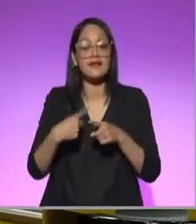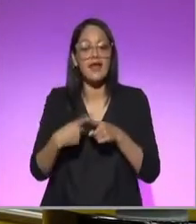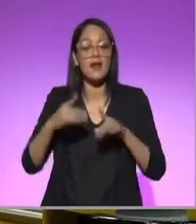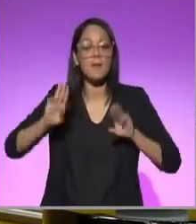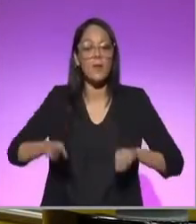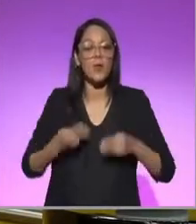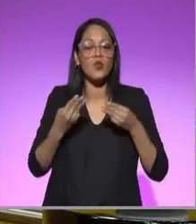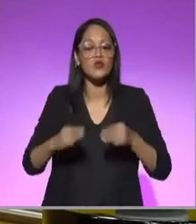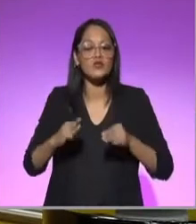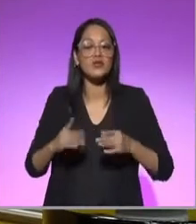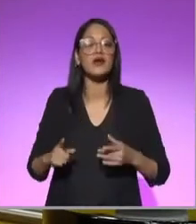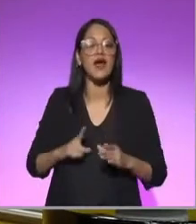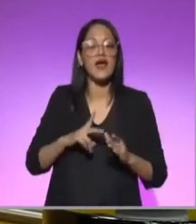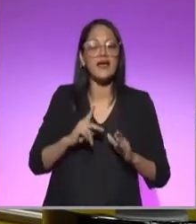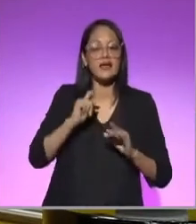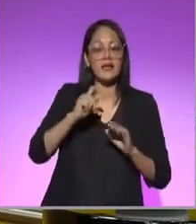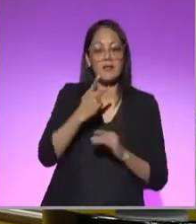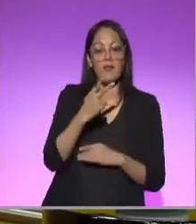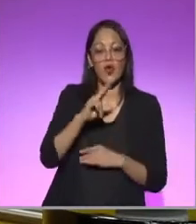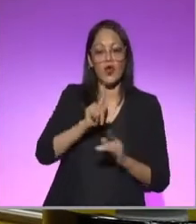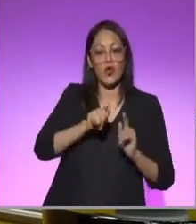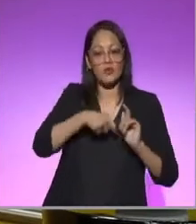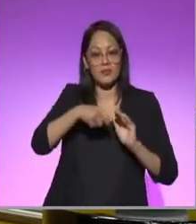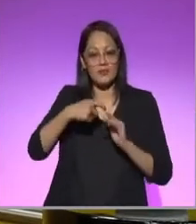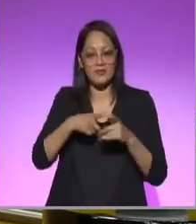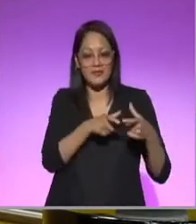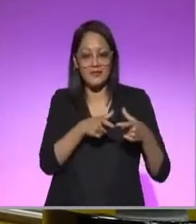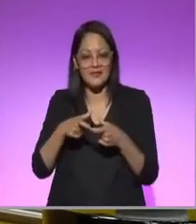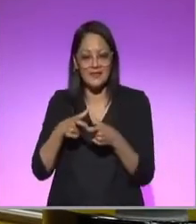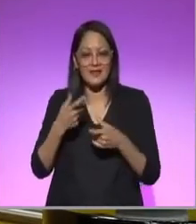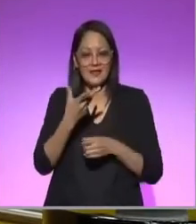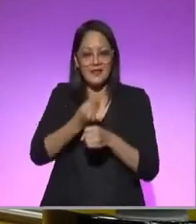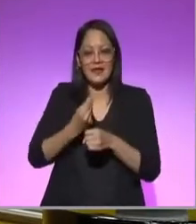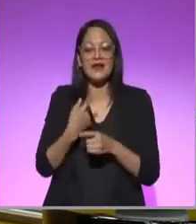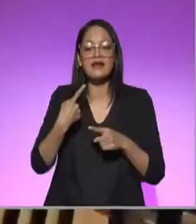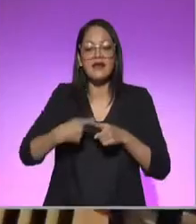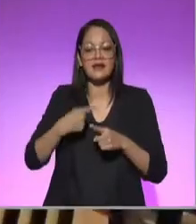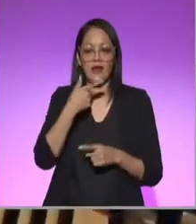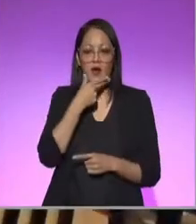disco. José Corchete, así que vamos a conocerlo.